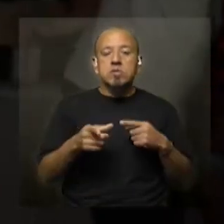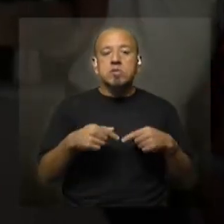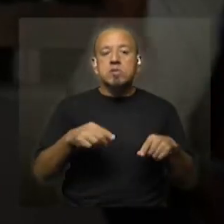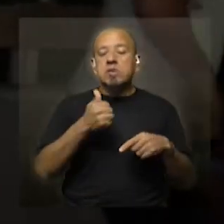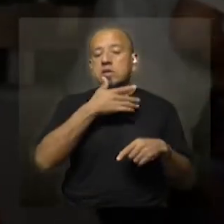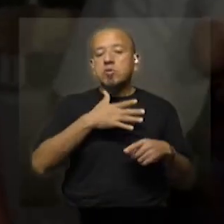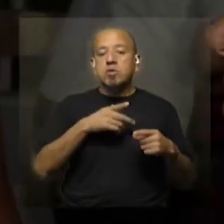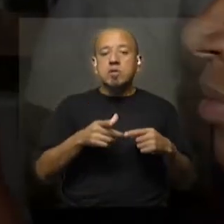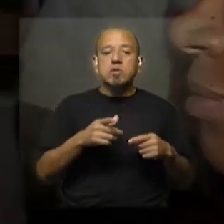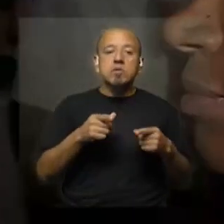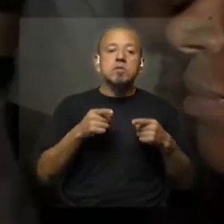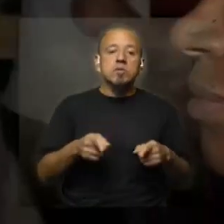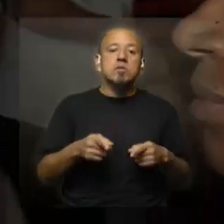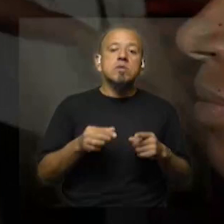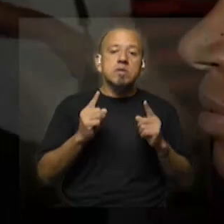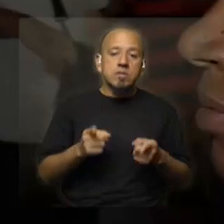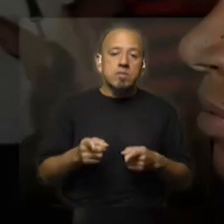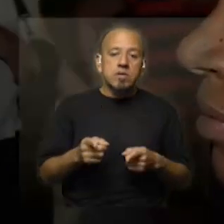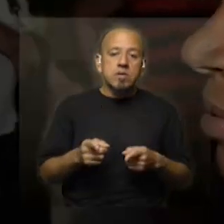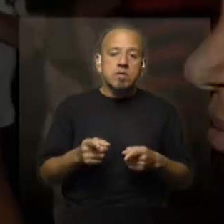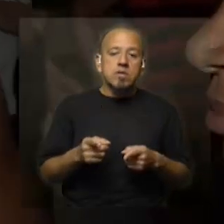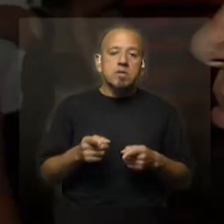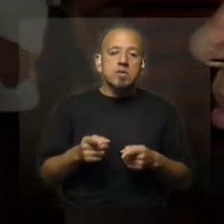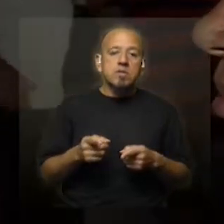historia, que son hechos, que también nos hacen reivindicar en sí